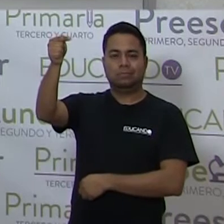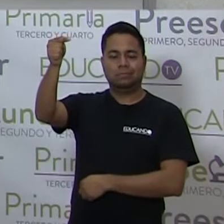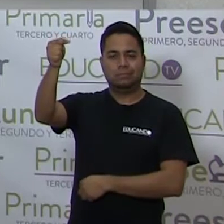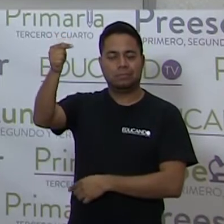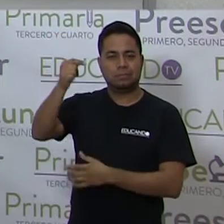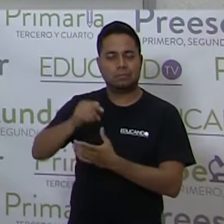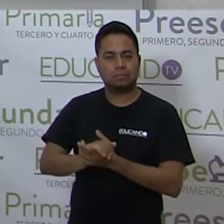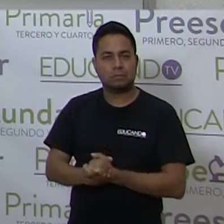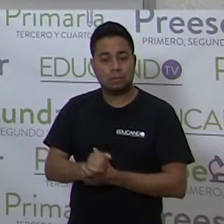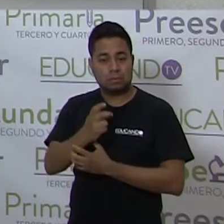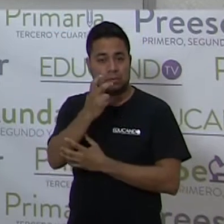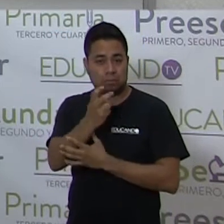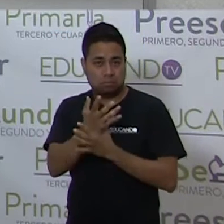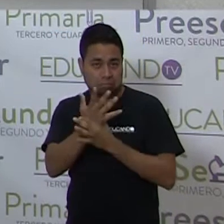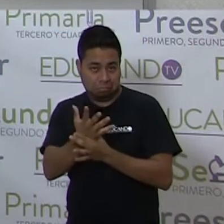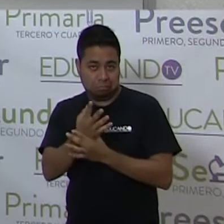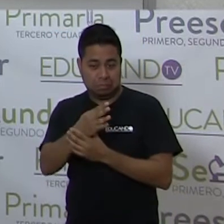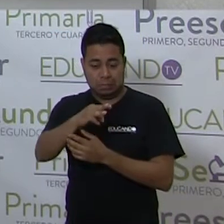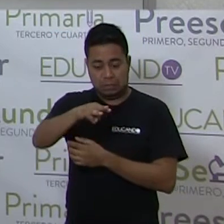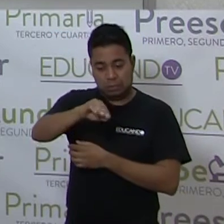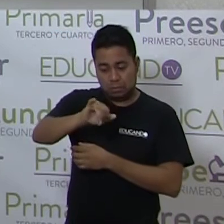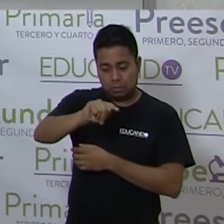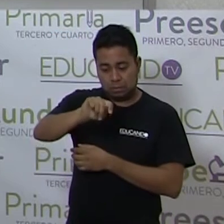Pues ese es el mito número 1.